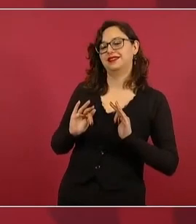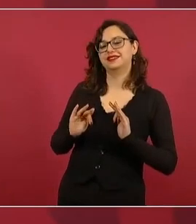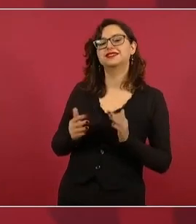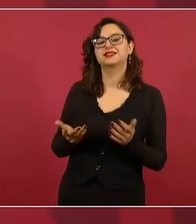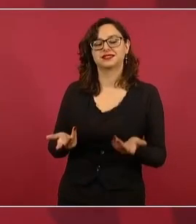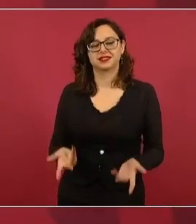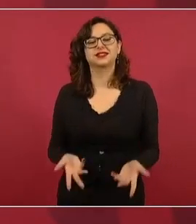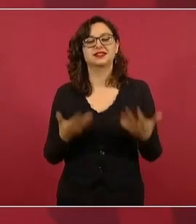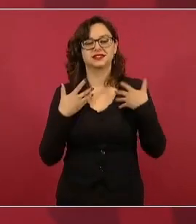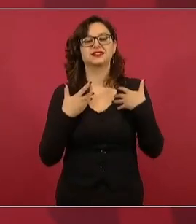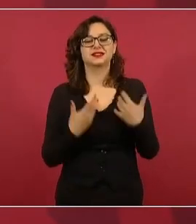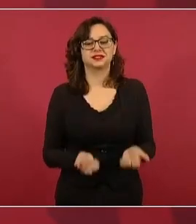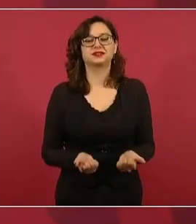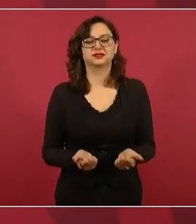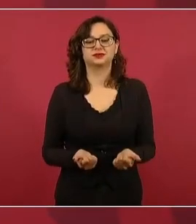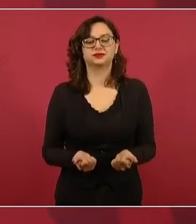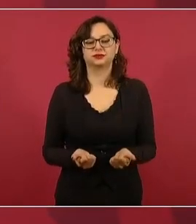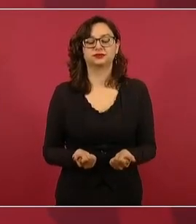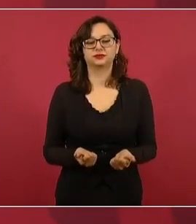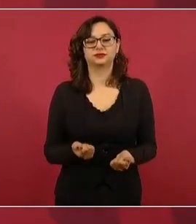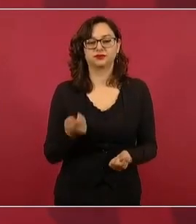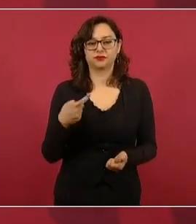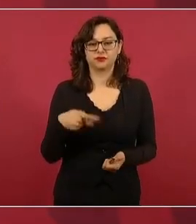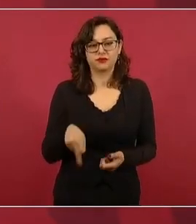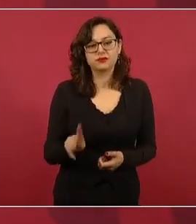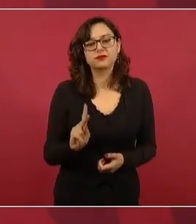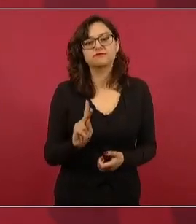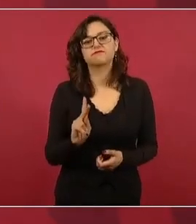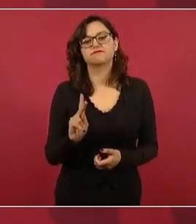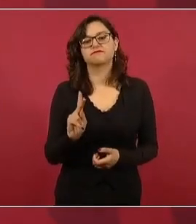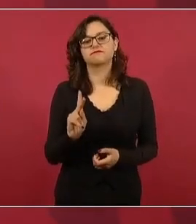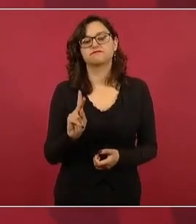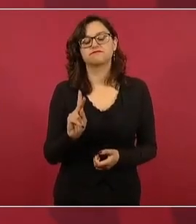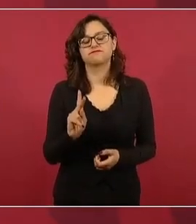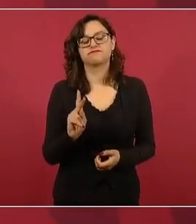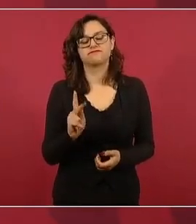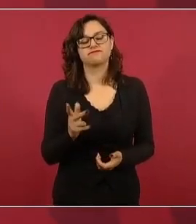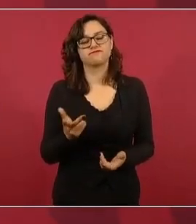se entendió, pero hay que